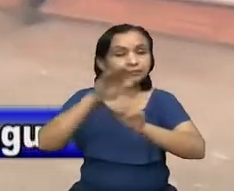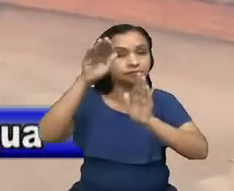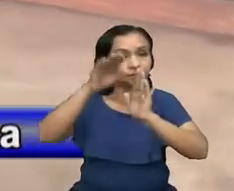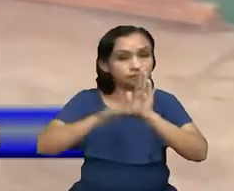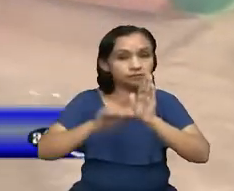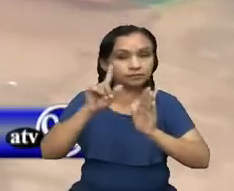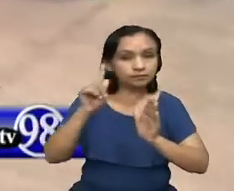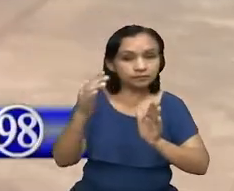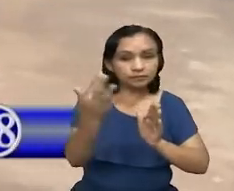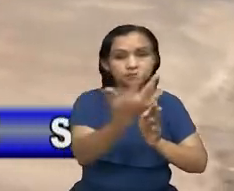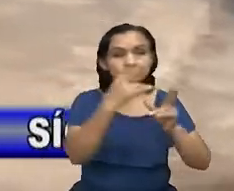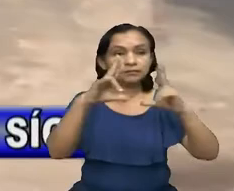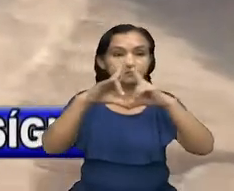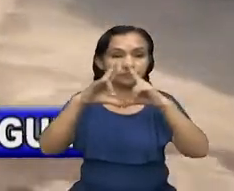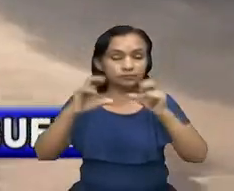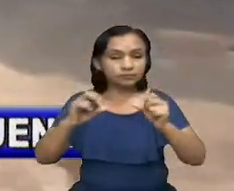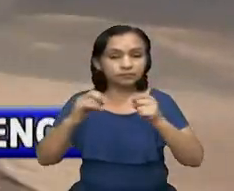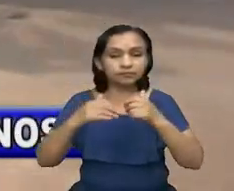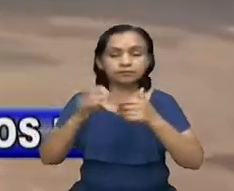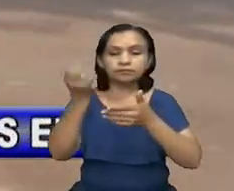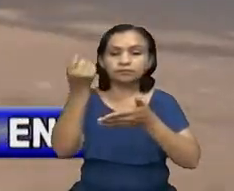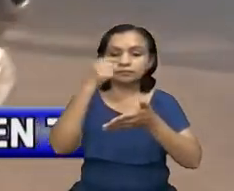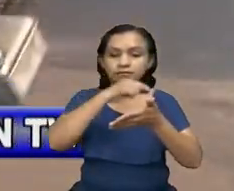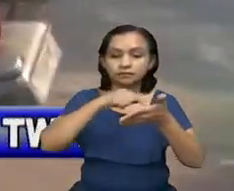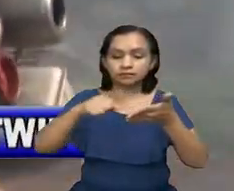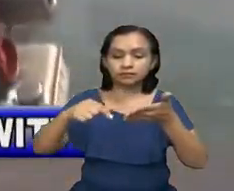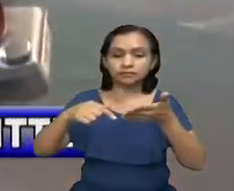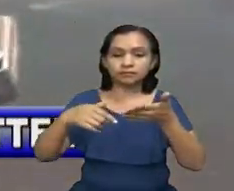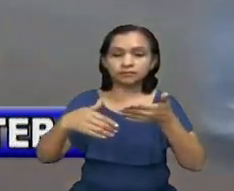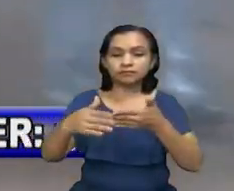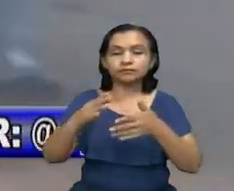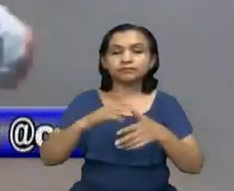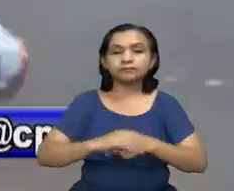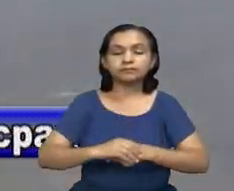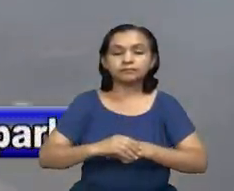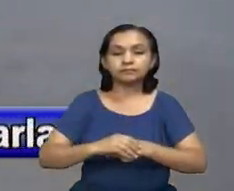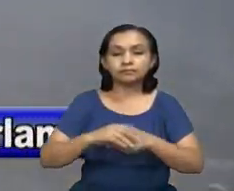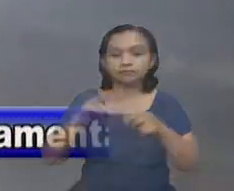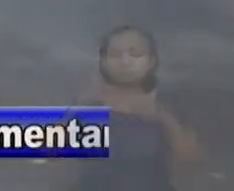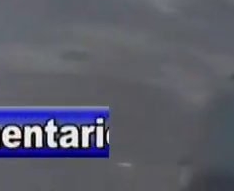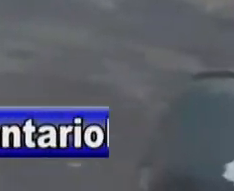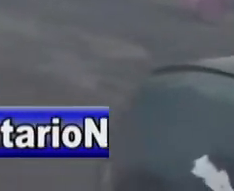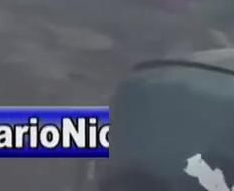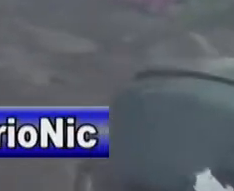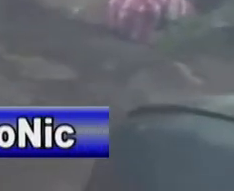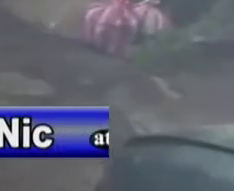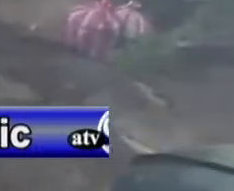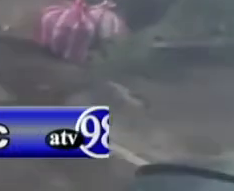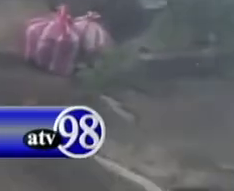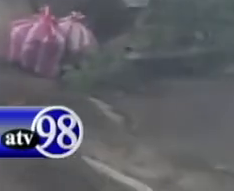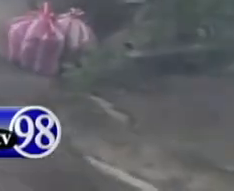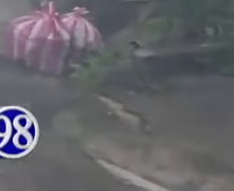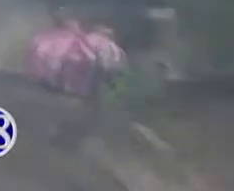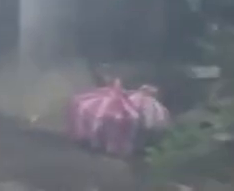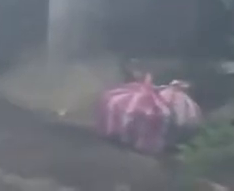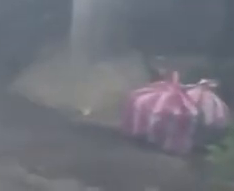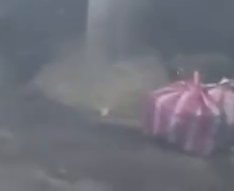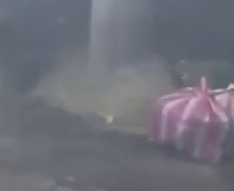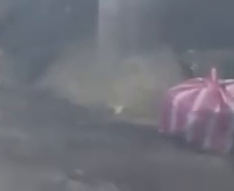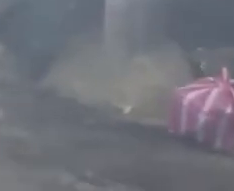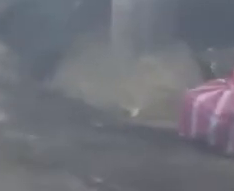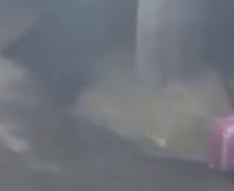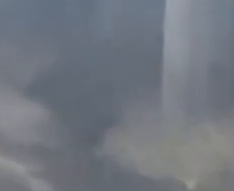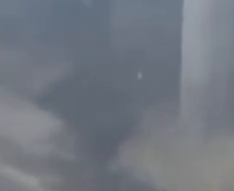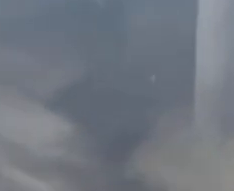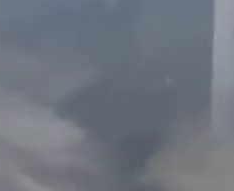en todo el país en las últimas semanas. Con cámara de Ronald Ruiz para el canal parlamentario, les informó Miguel